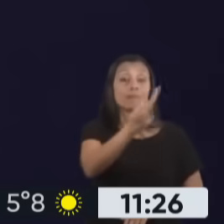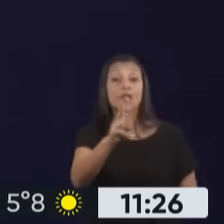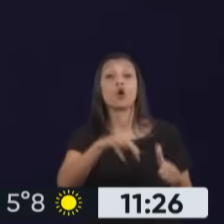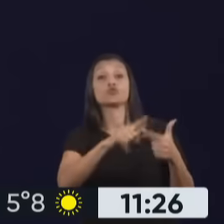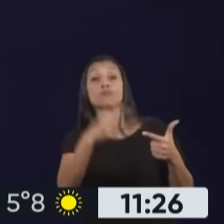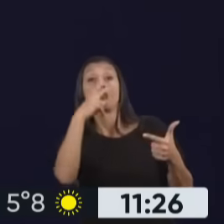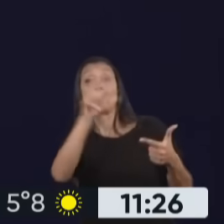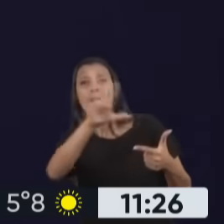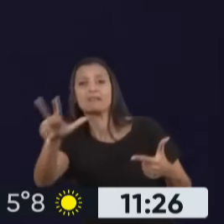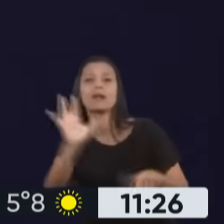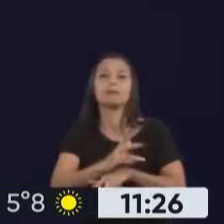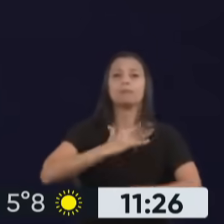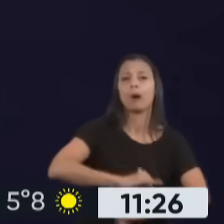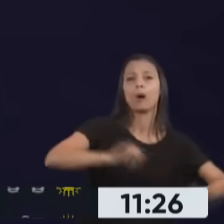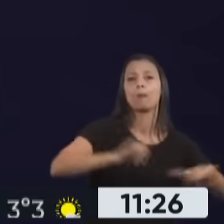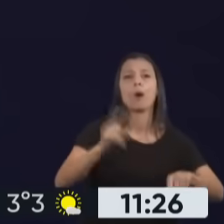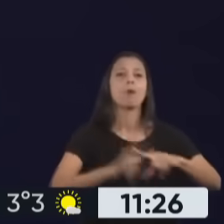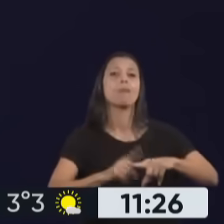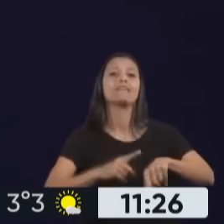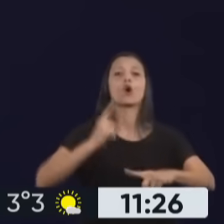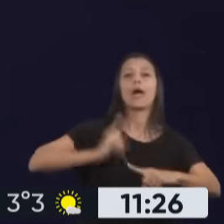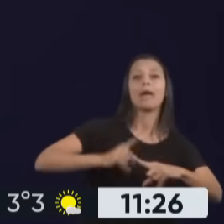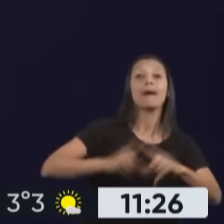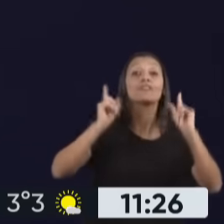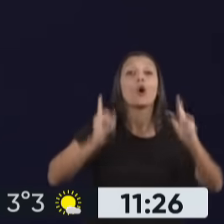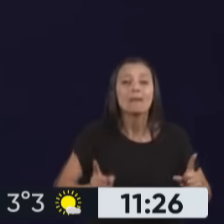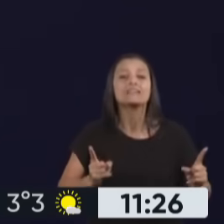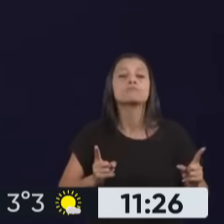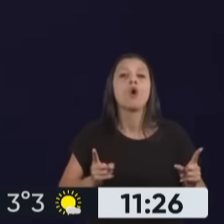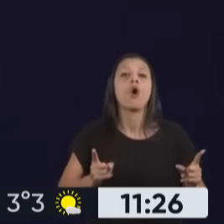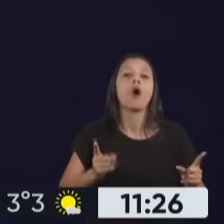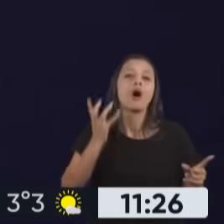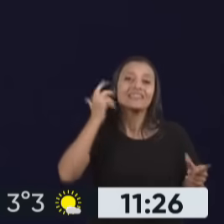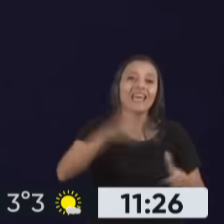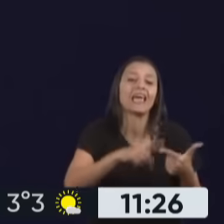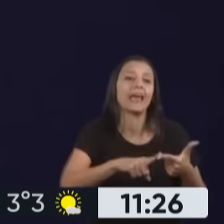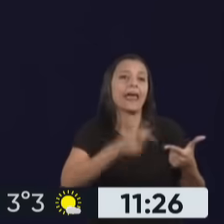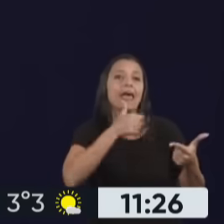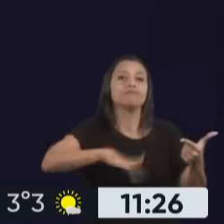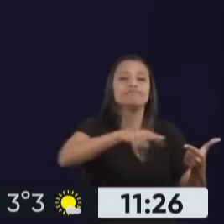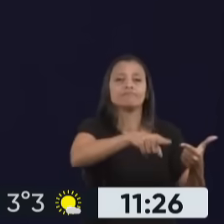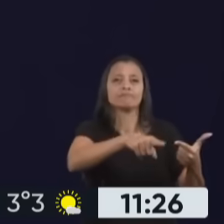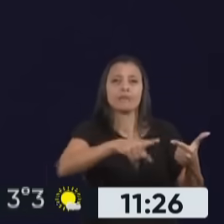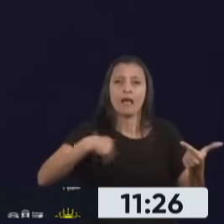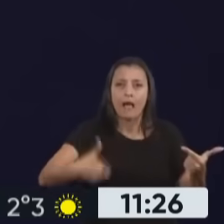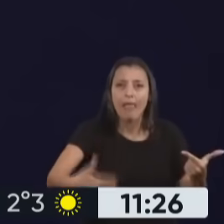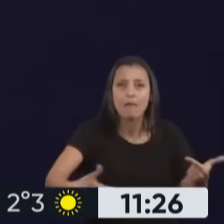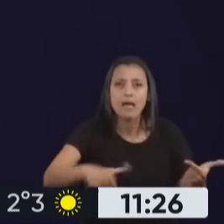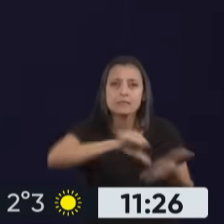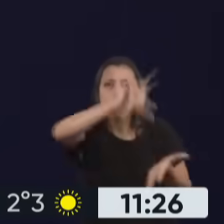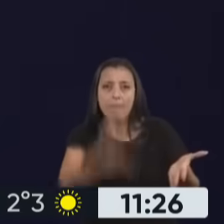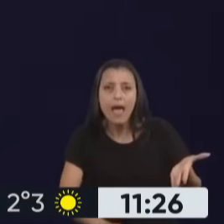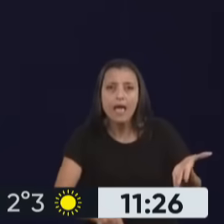en sponsoreo de AISA para eventos en estos municipios. Todo esto, por supuesto, en un país que cada vez se empobrecía